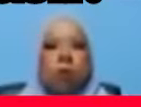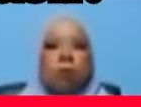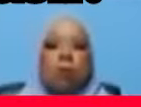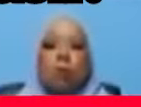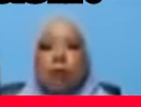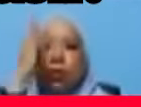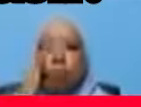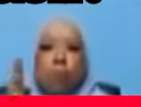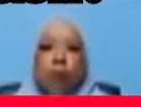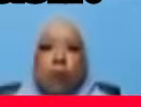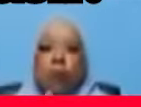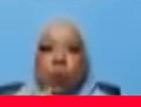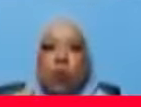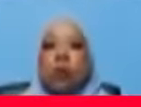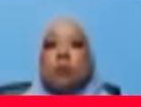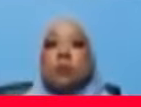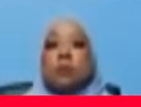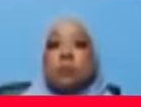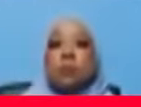Brasil?